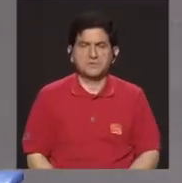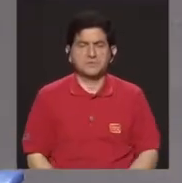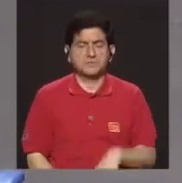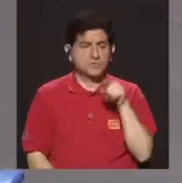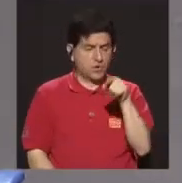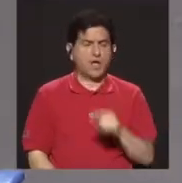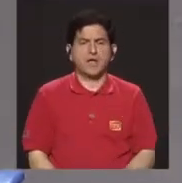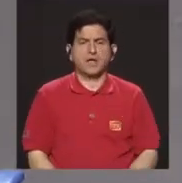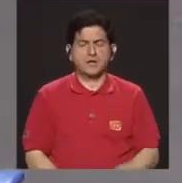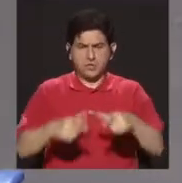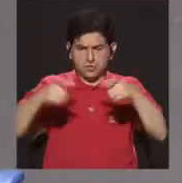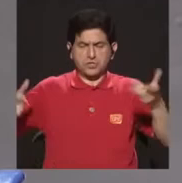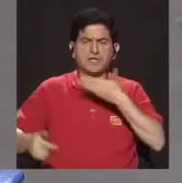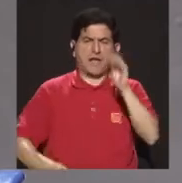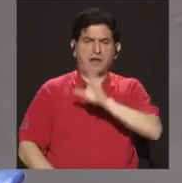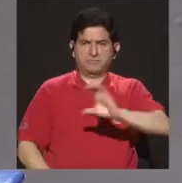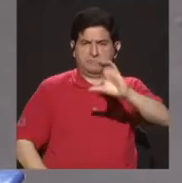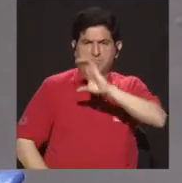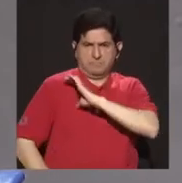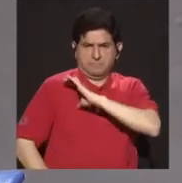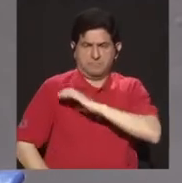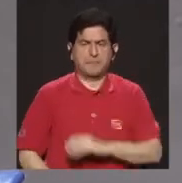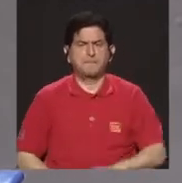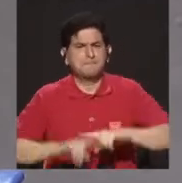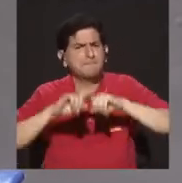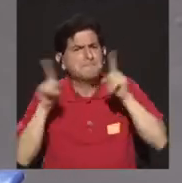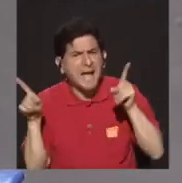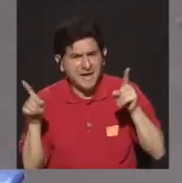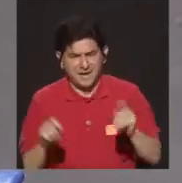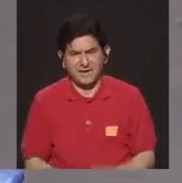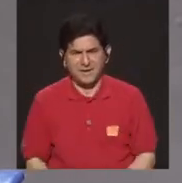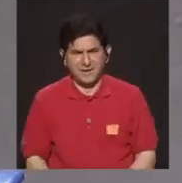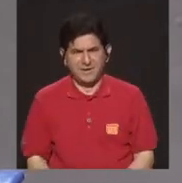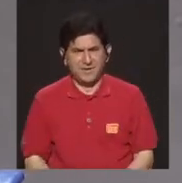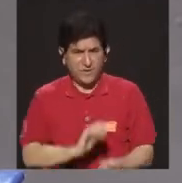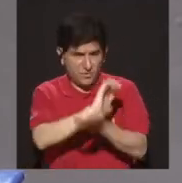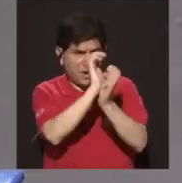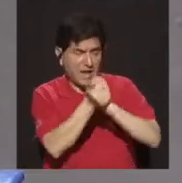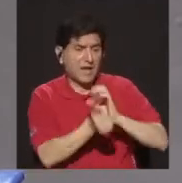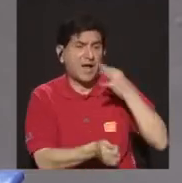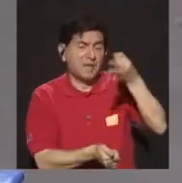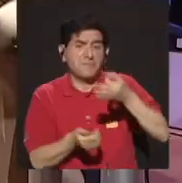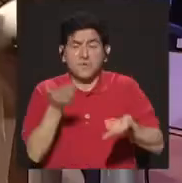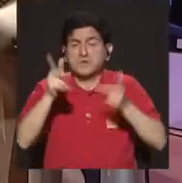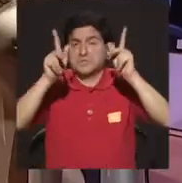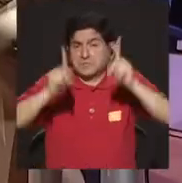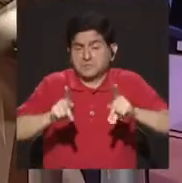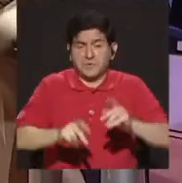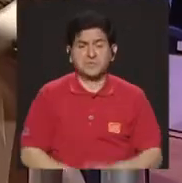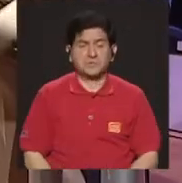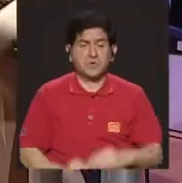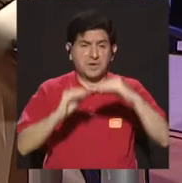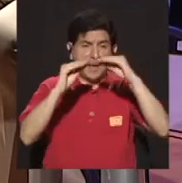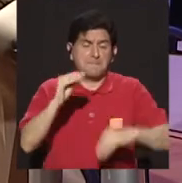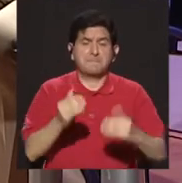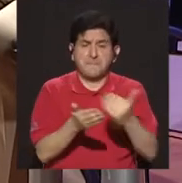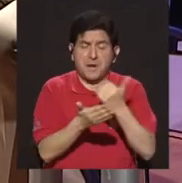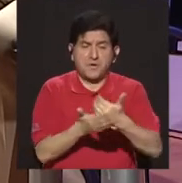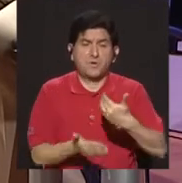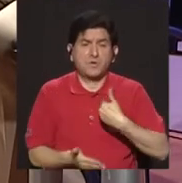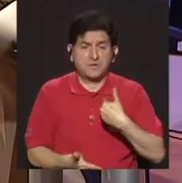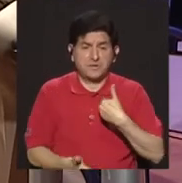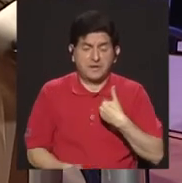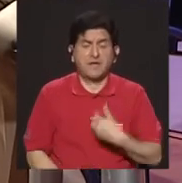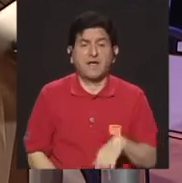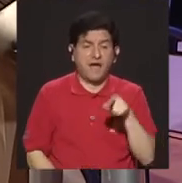sus señales a una mejor calidad y además pero pero pero cuando hagan el cambio porque puede ser que mucha gente con la que menos recursos la que ve la televisión nacional